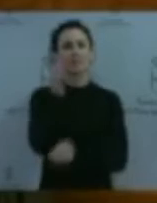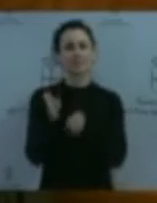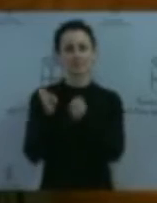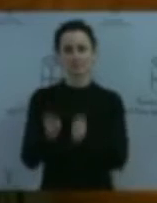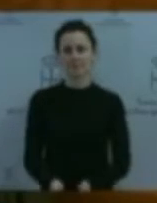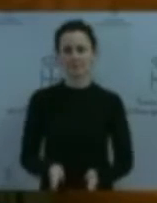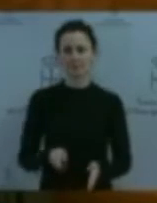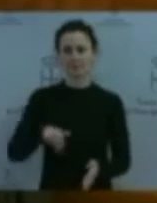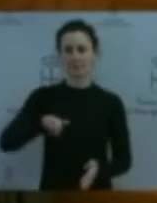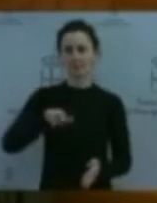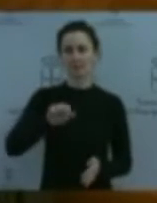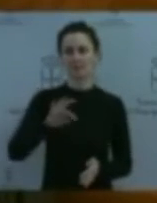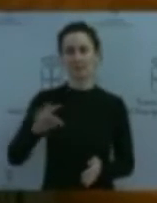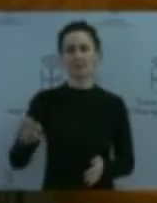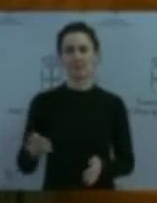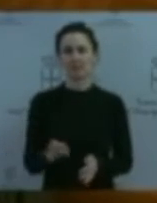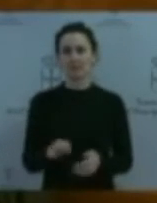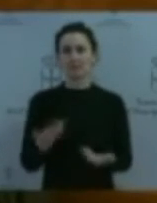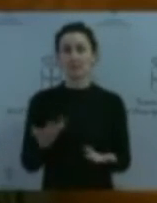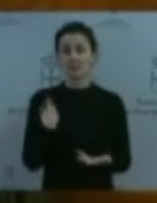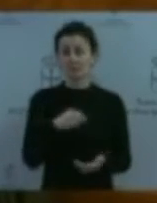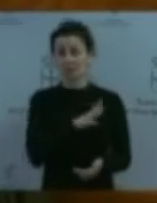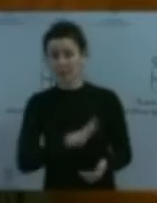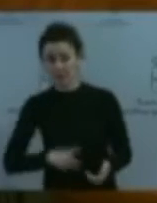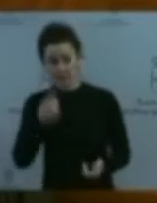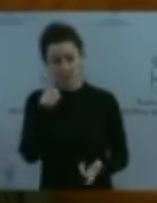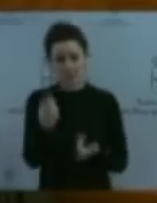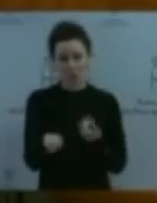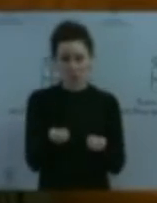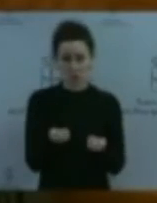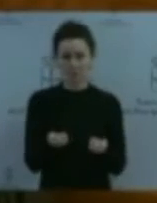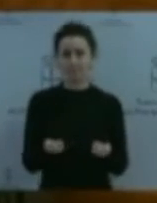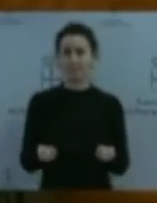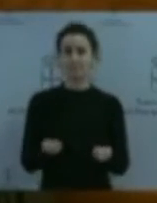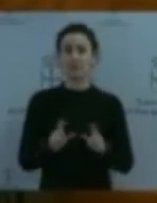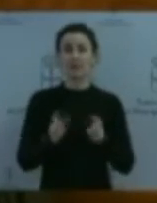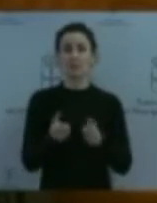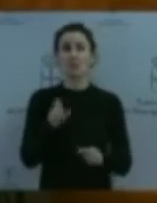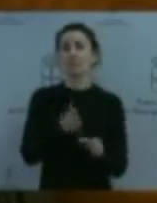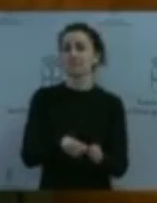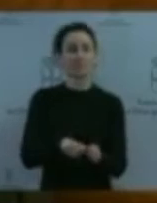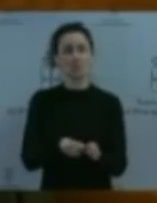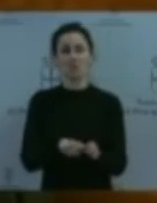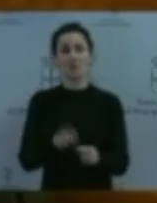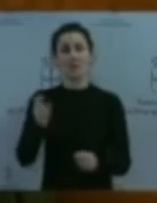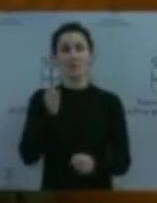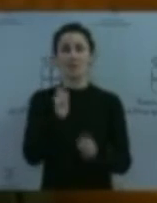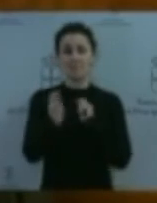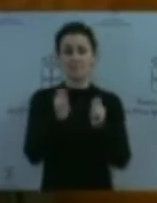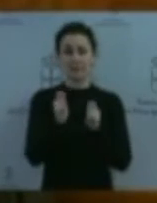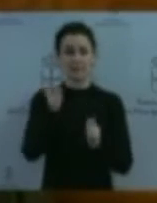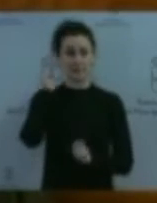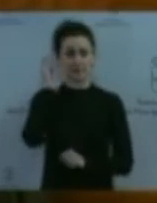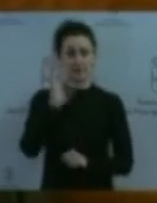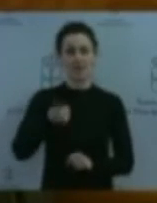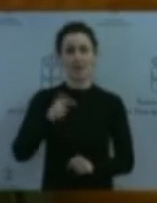muy pendientes, pero resulta que después no van a las reuniones. Y en las ruedas de prensa se escudan en que Alcoa está haciendo lo mismo en todas partes. Así